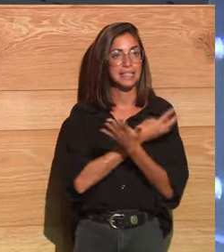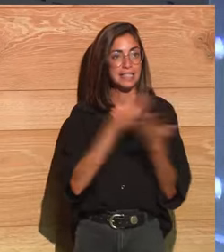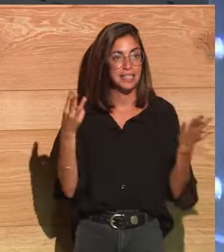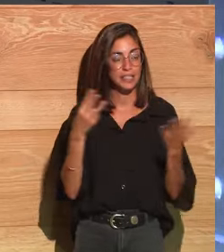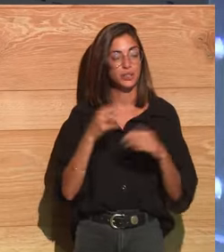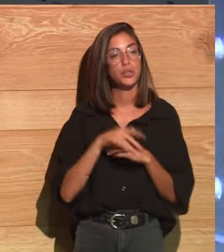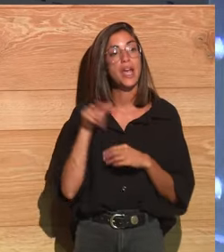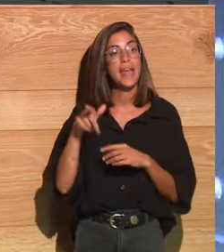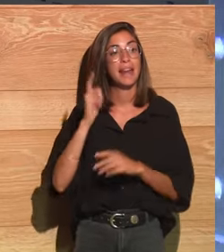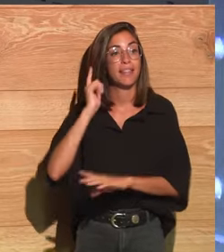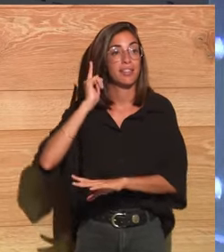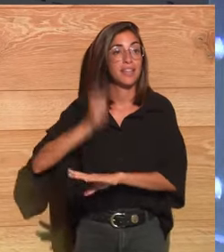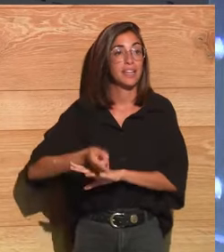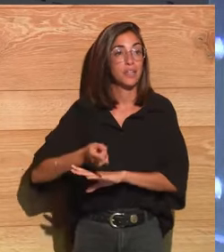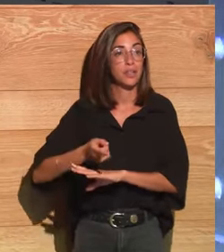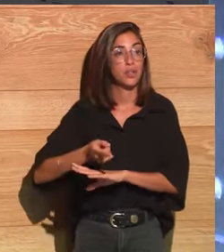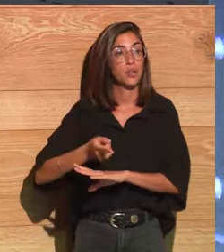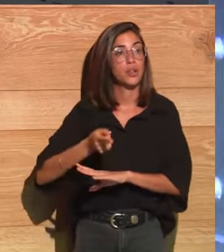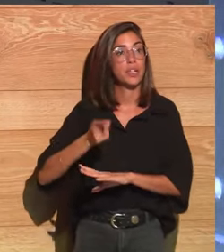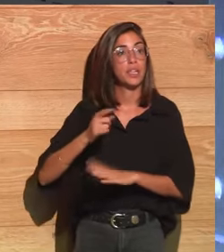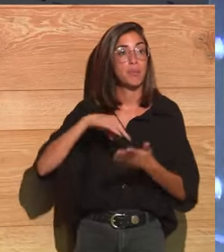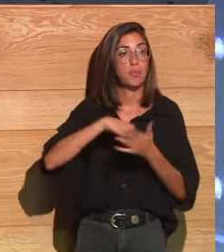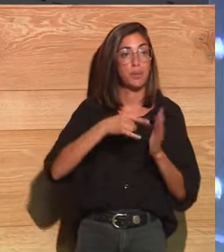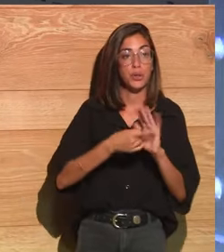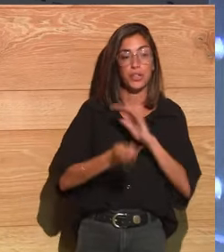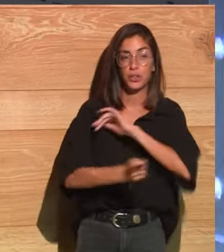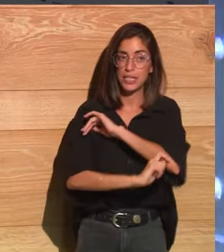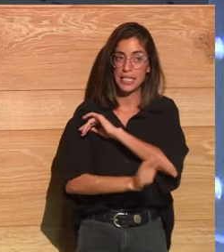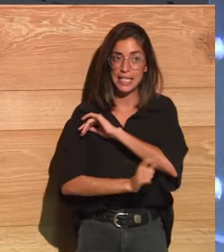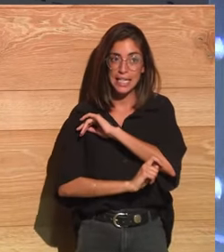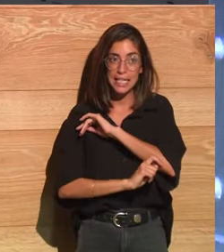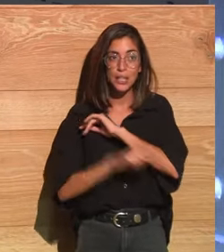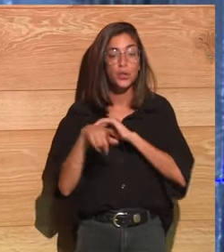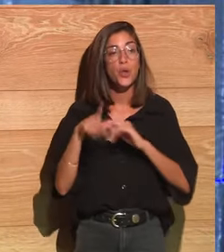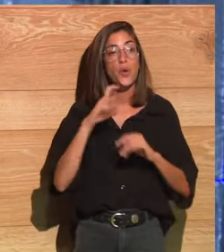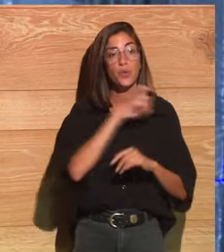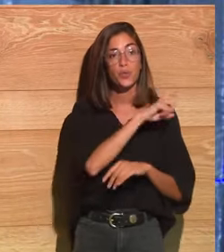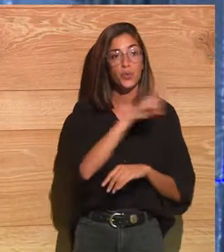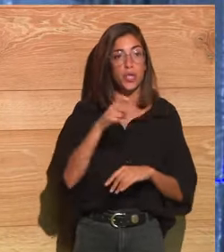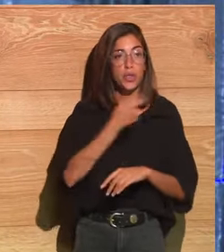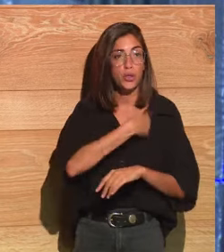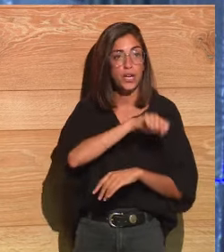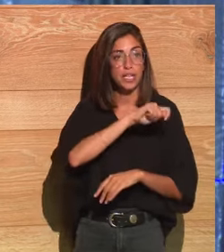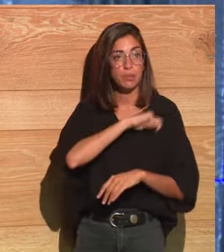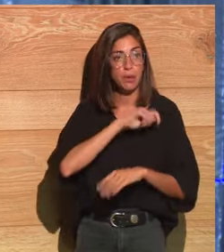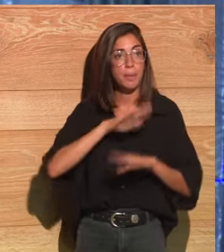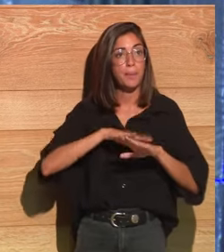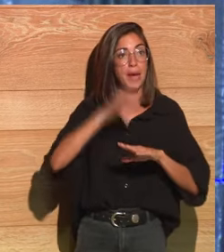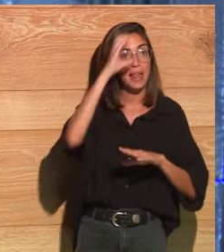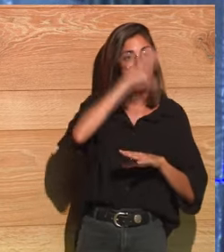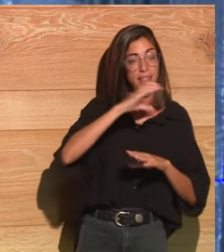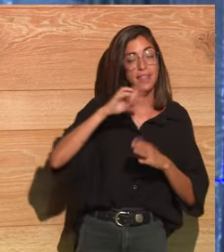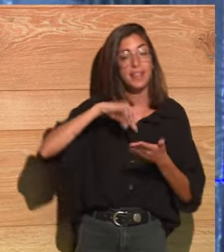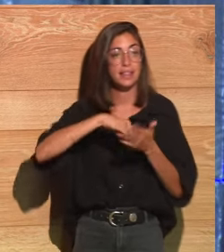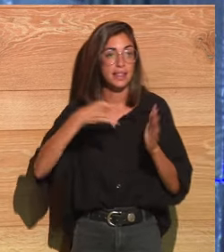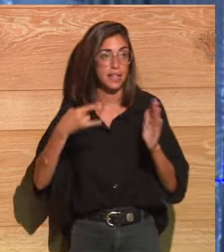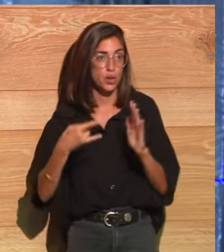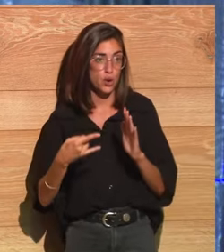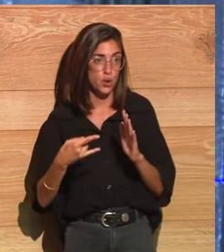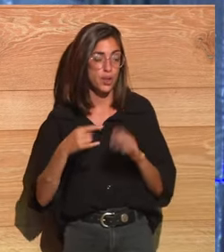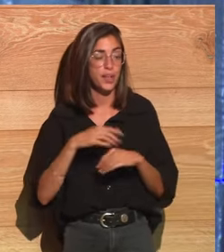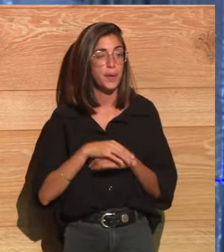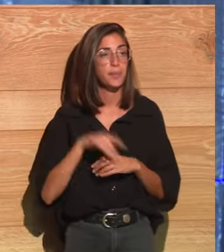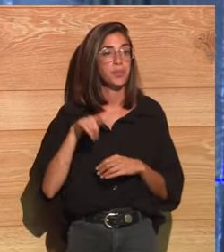que es el director de Proyectos Estratégicos, que es la Fundación Española para la Ciencia y la Tecnología, una